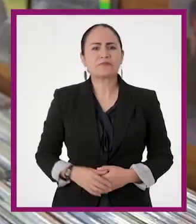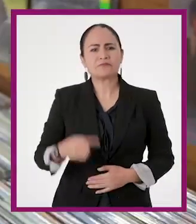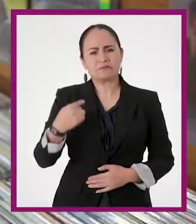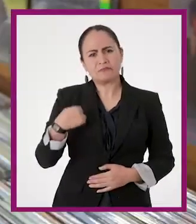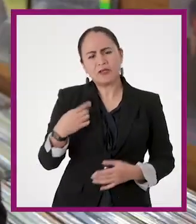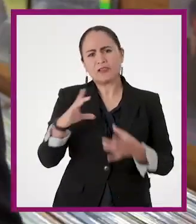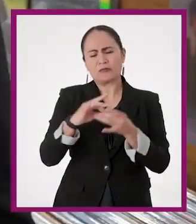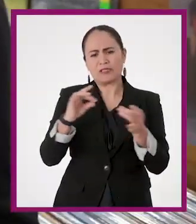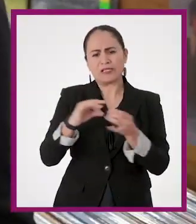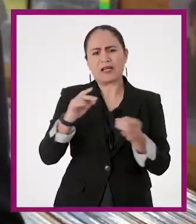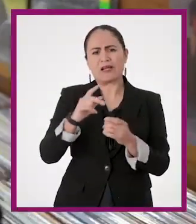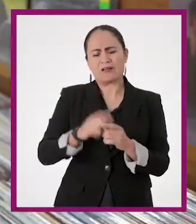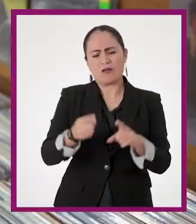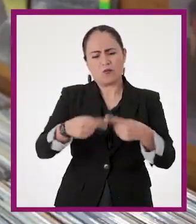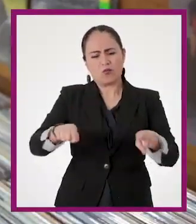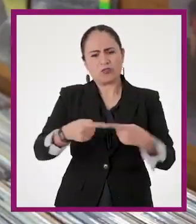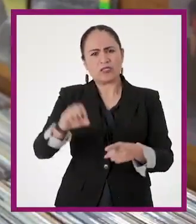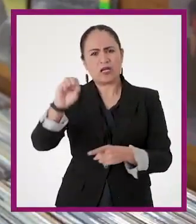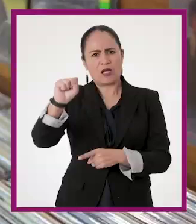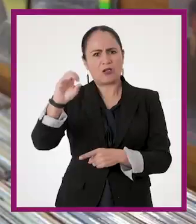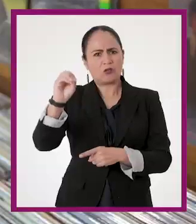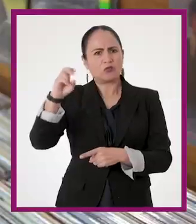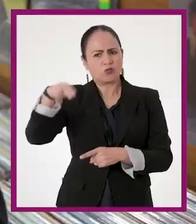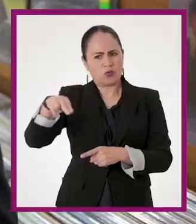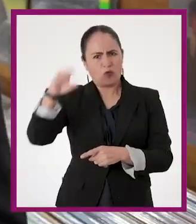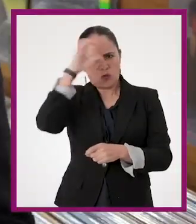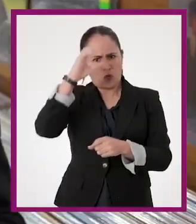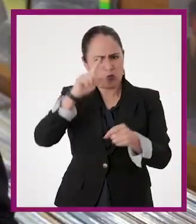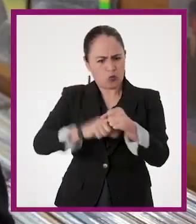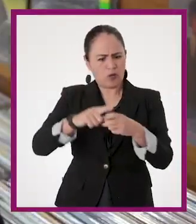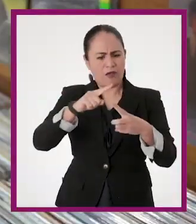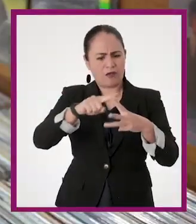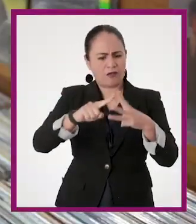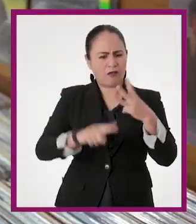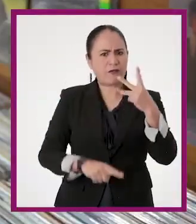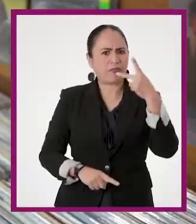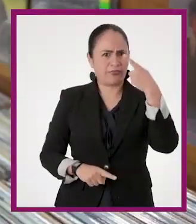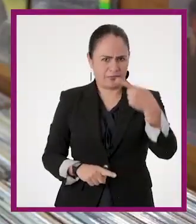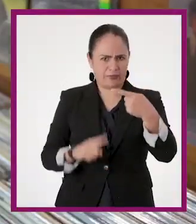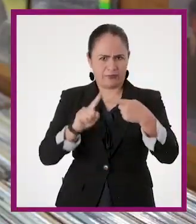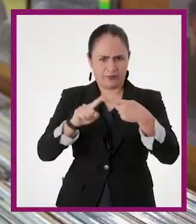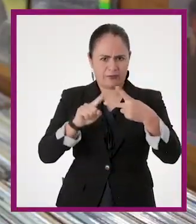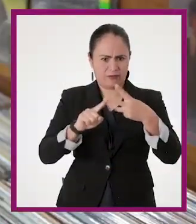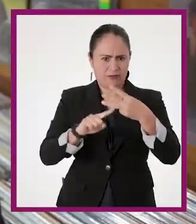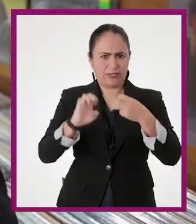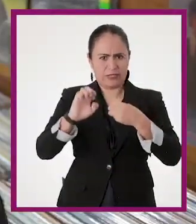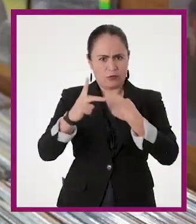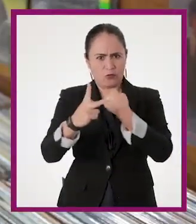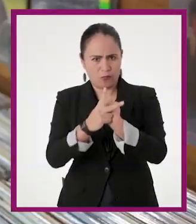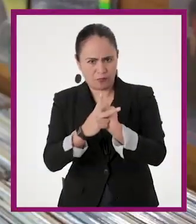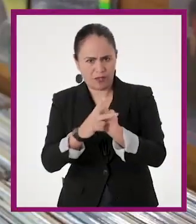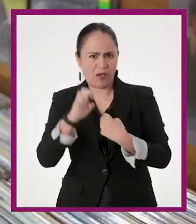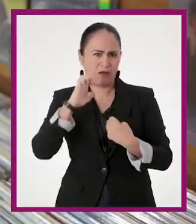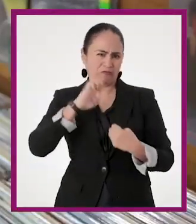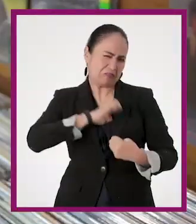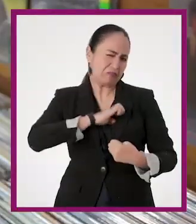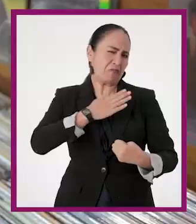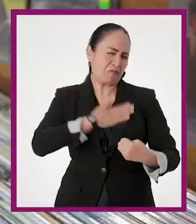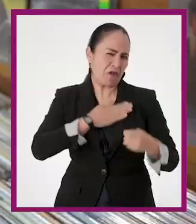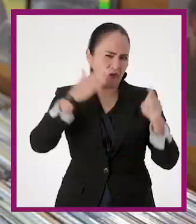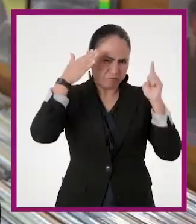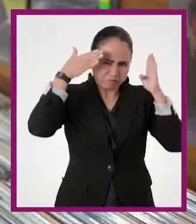Y bueno, cuando hablamos de son en México hablamos de tres raíces culturales, ¿no? A saber, una, la europea, española un poco